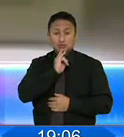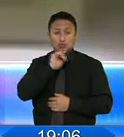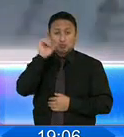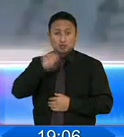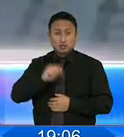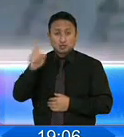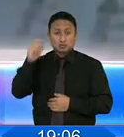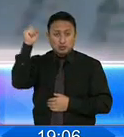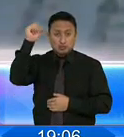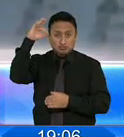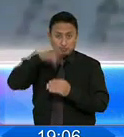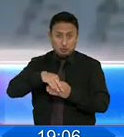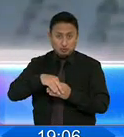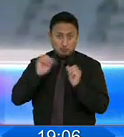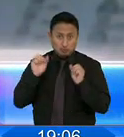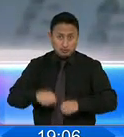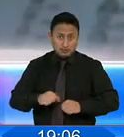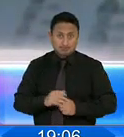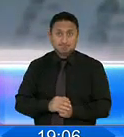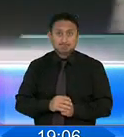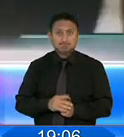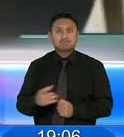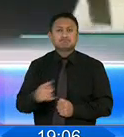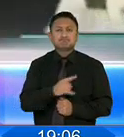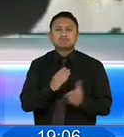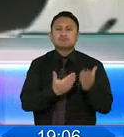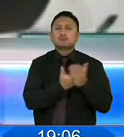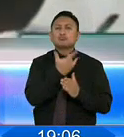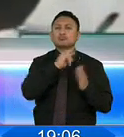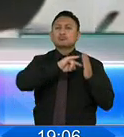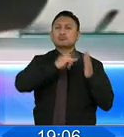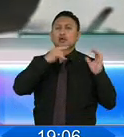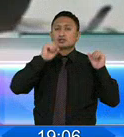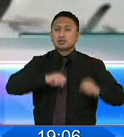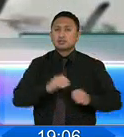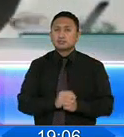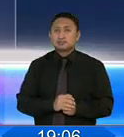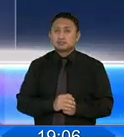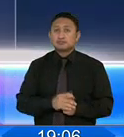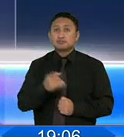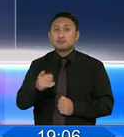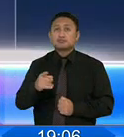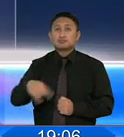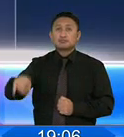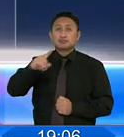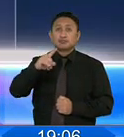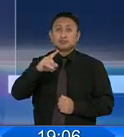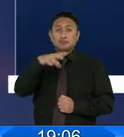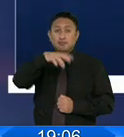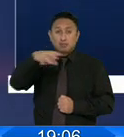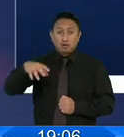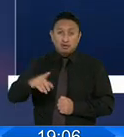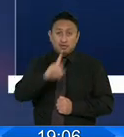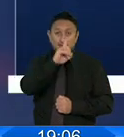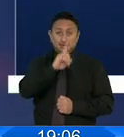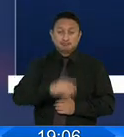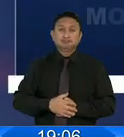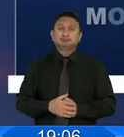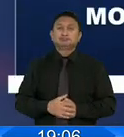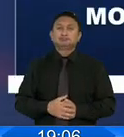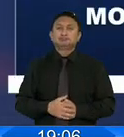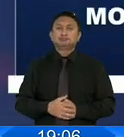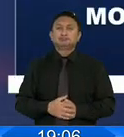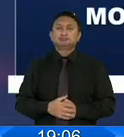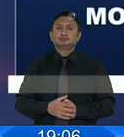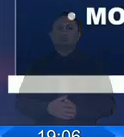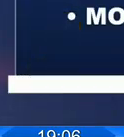ejercer su derecho al voto. La herramienta tecnológica estará disponible para los estados de Arizona, Colorado, Idaho, Montana,